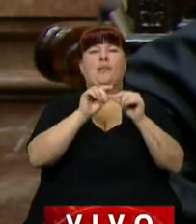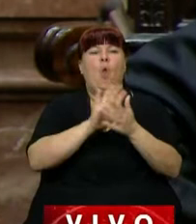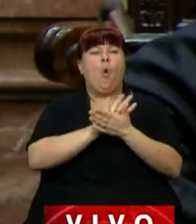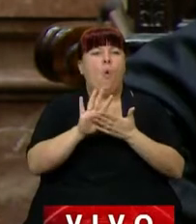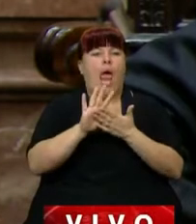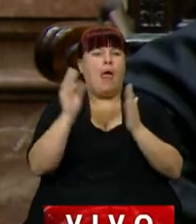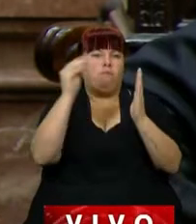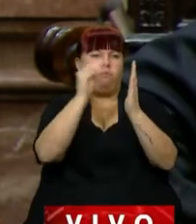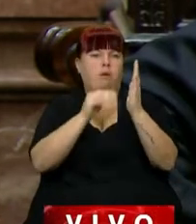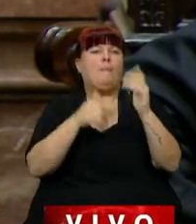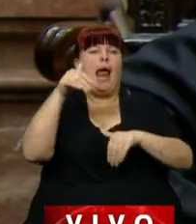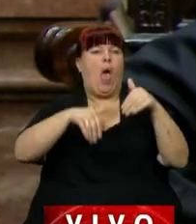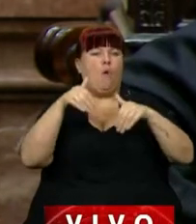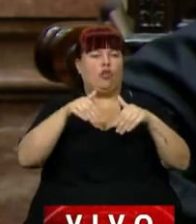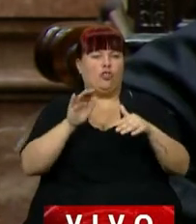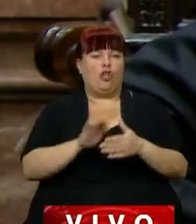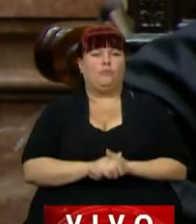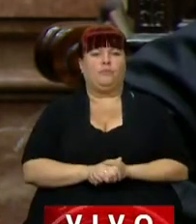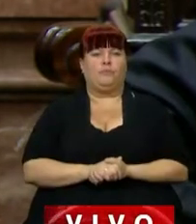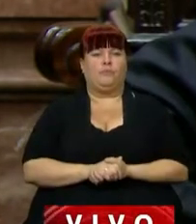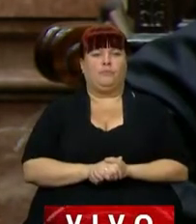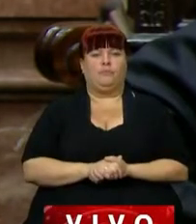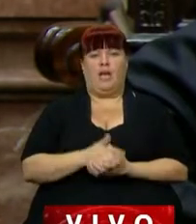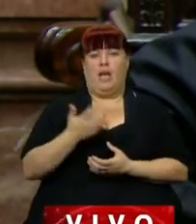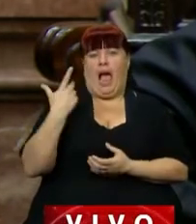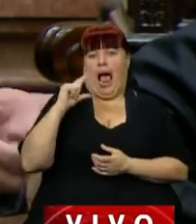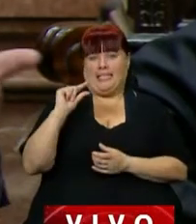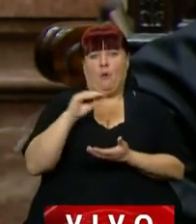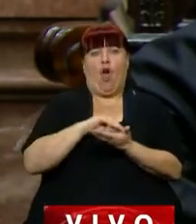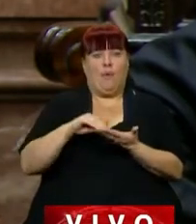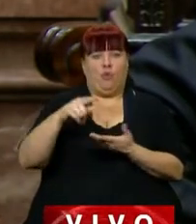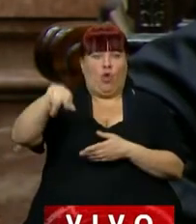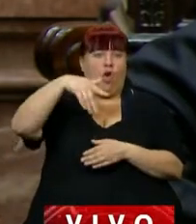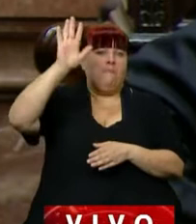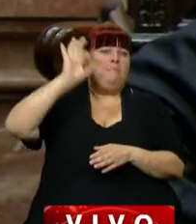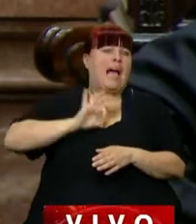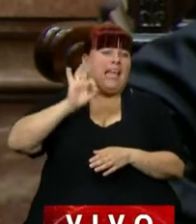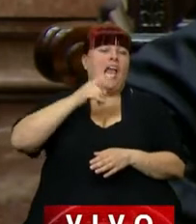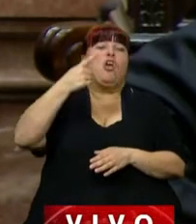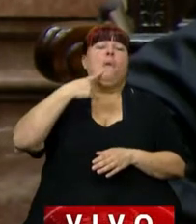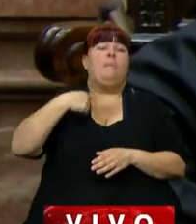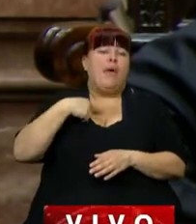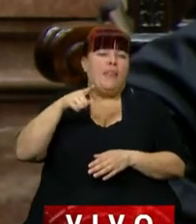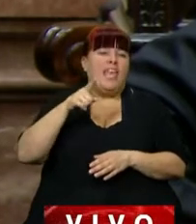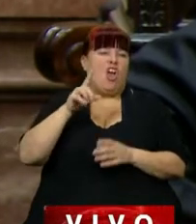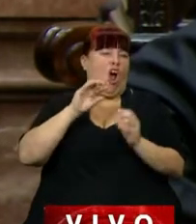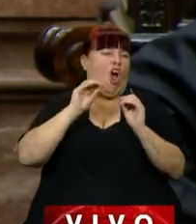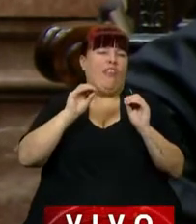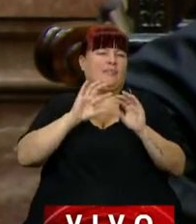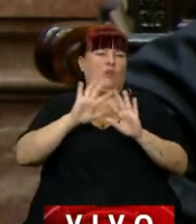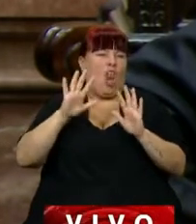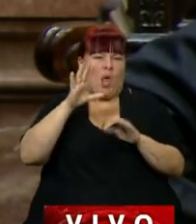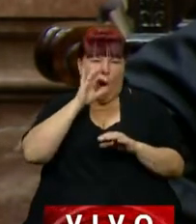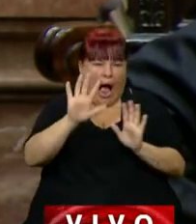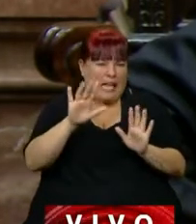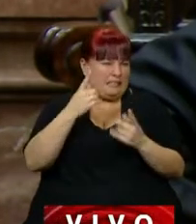nuevos trajeron para votarlo. Yo hace poco soy diputado, los que son hace muchos años me dicen que una desprolijidad pocas